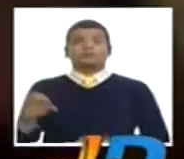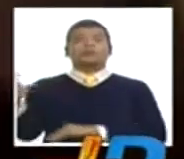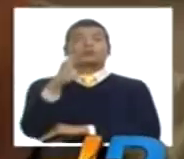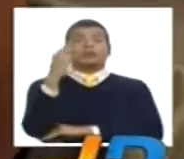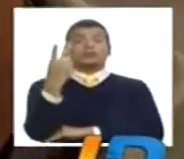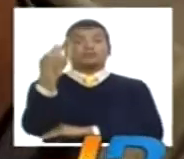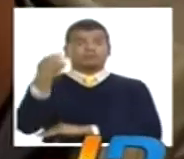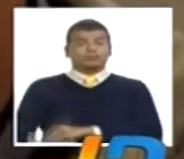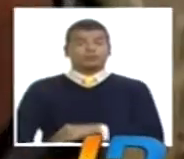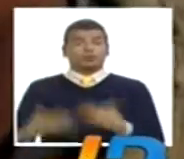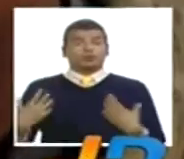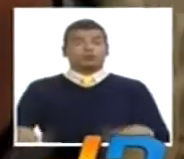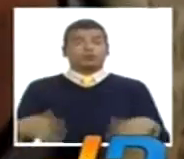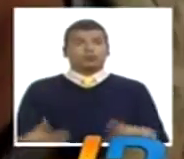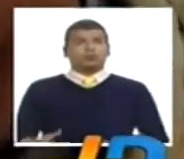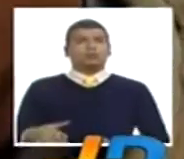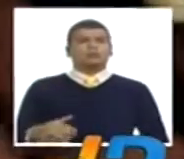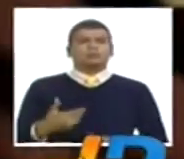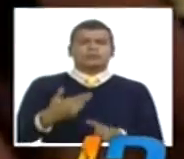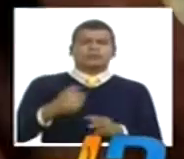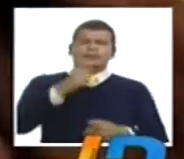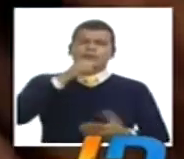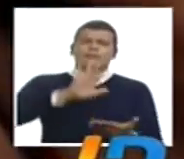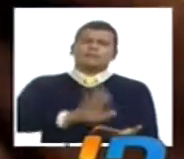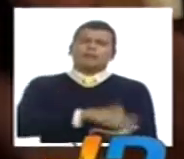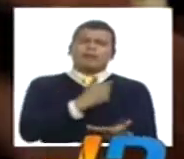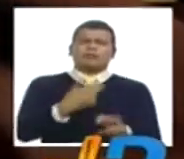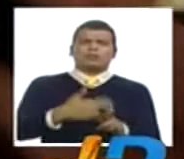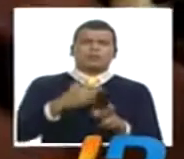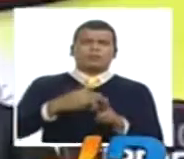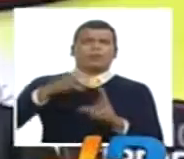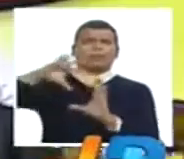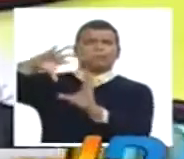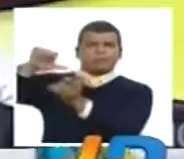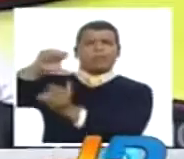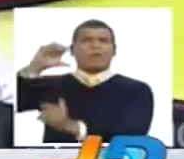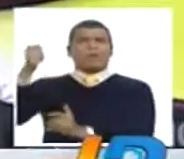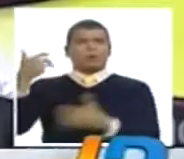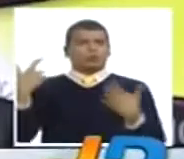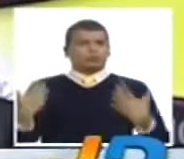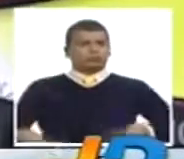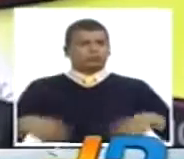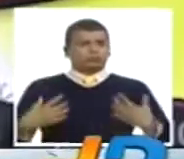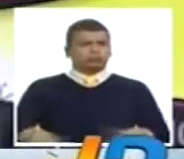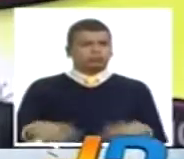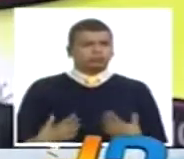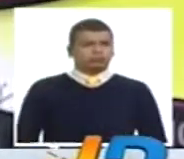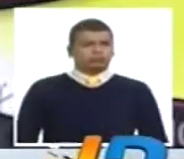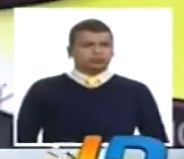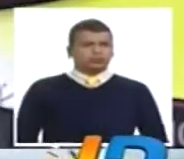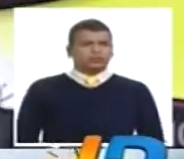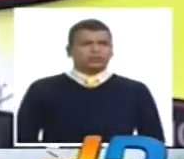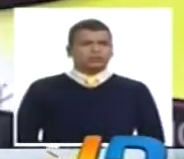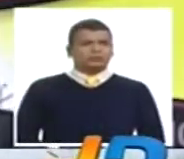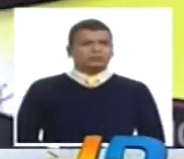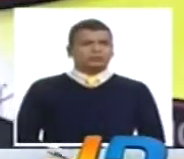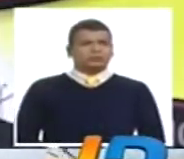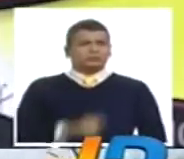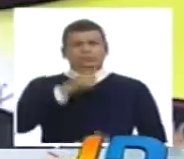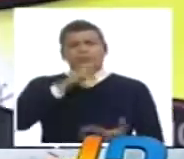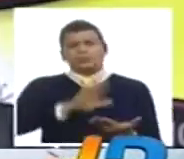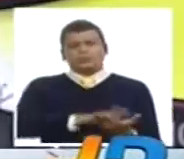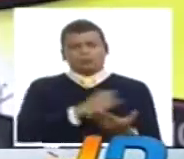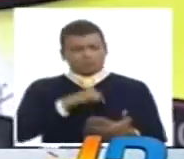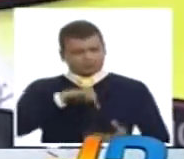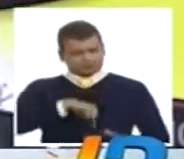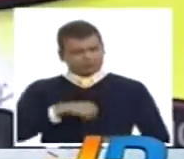reciente sencillo Afuera del Planeta en los primeros lugares de diferentes emisoras. Es una canción que produjo muchas cosas en mí y a raíz de esto como